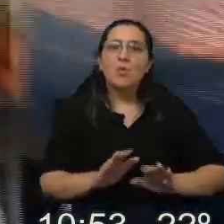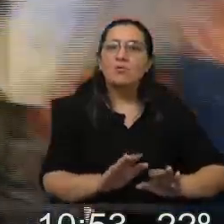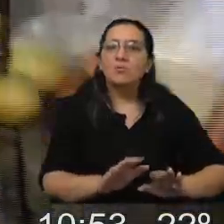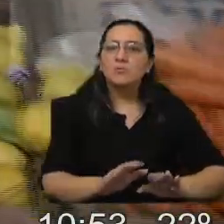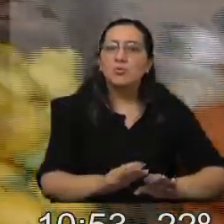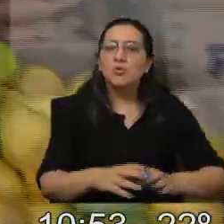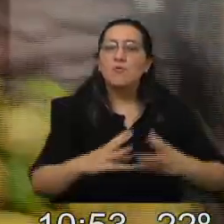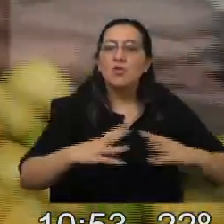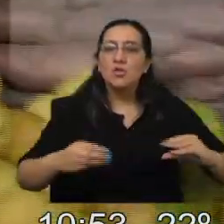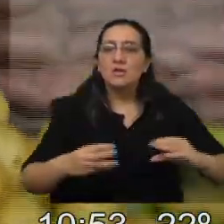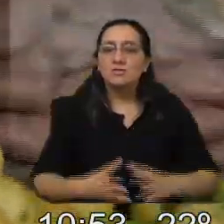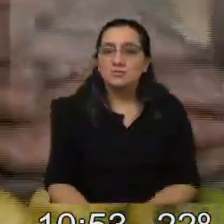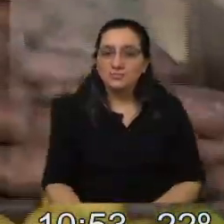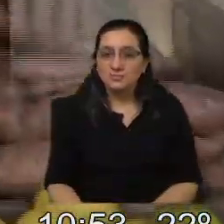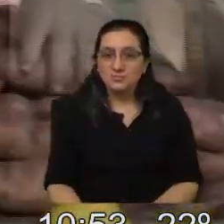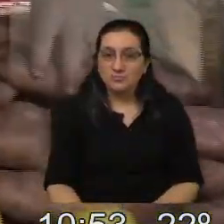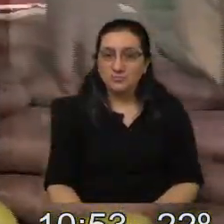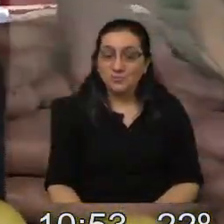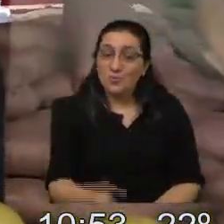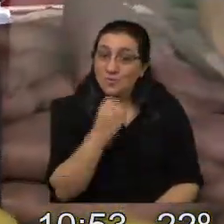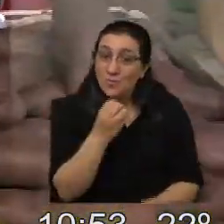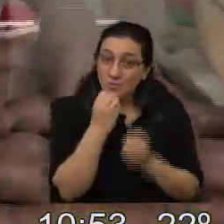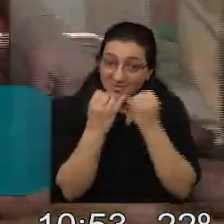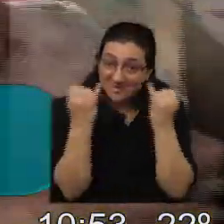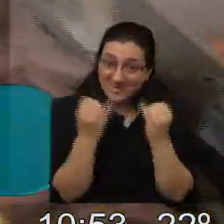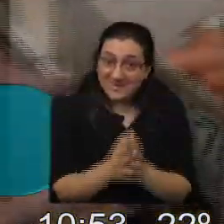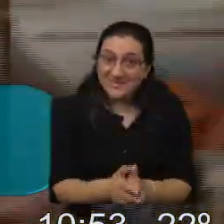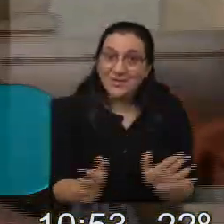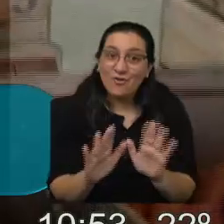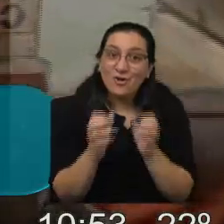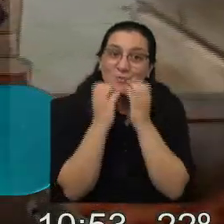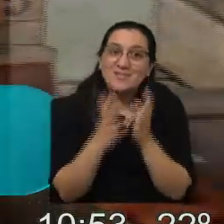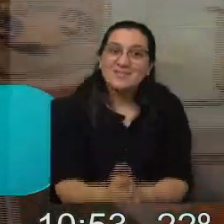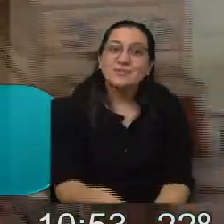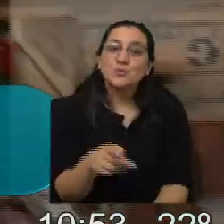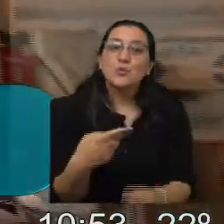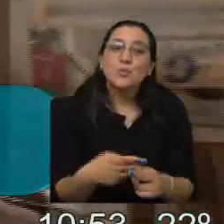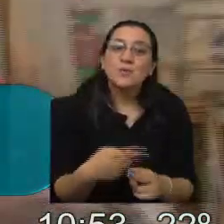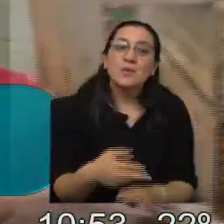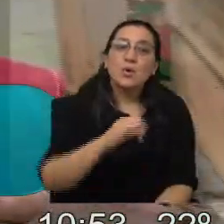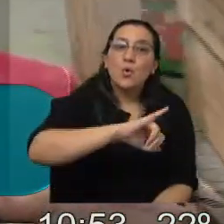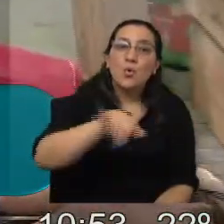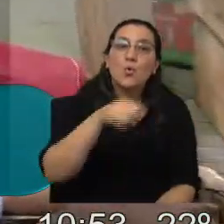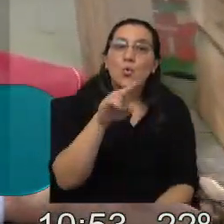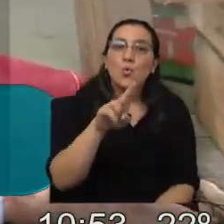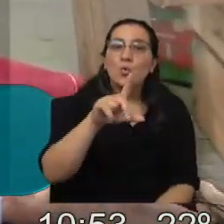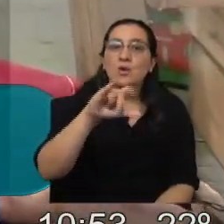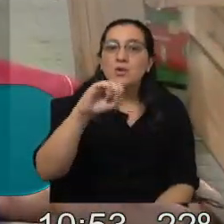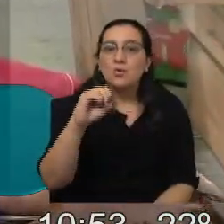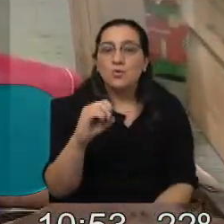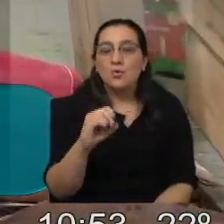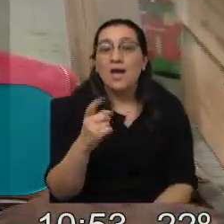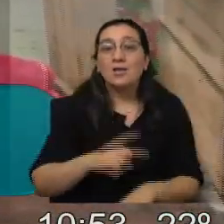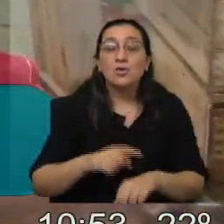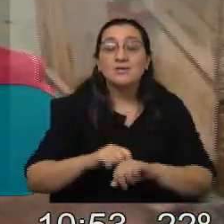acomodando los boniatos. Caballero, ¿cómo le va? Buen día. Buen día, ¿cómo le va? ¿Cómo es su nombre? Julio. Bueno, Julio, ¿a qué hora